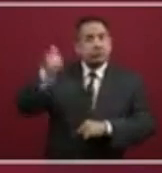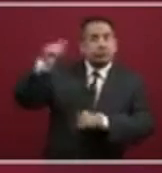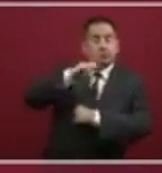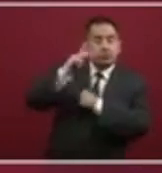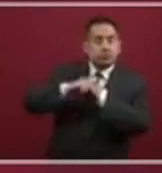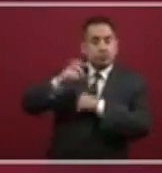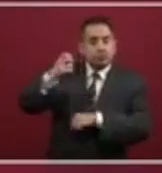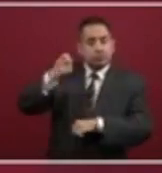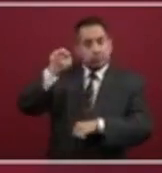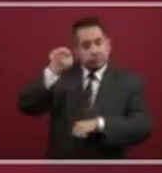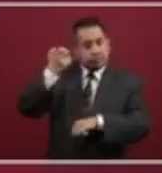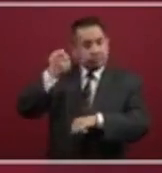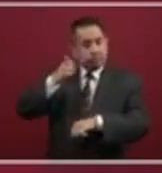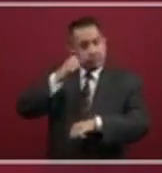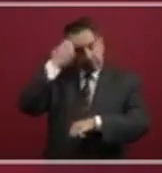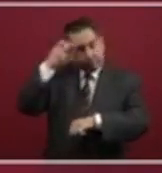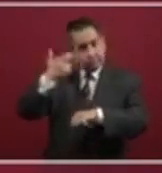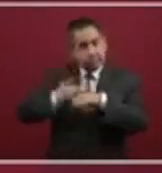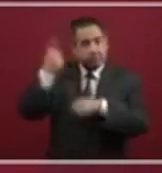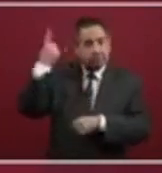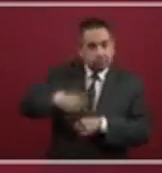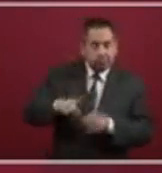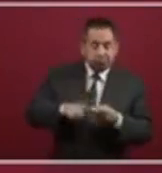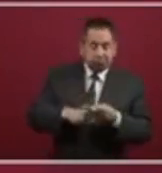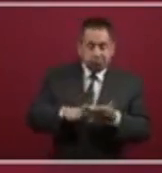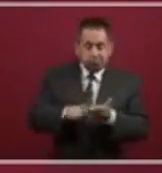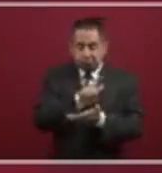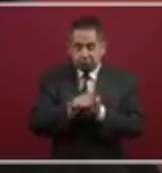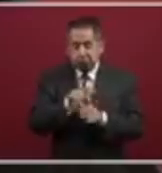La reforma fiscal, la reforma